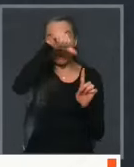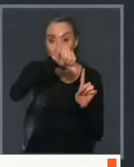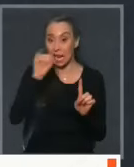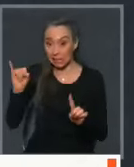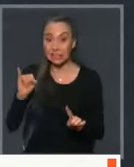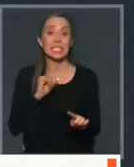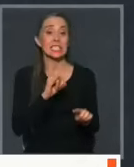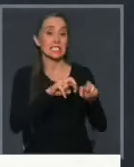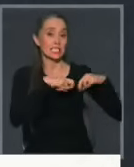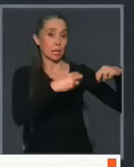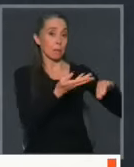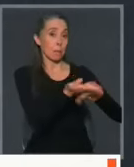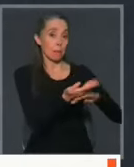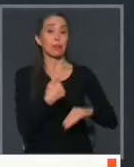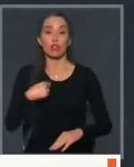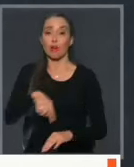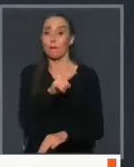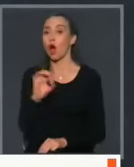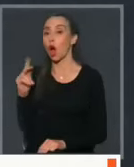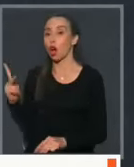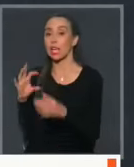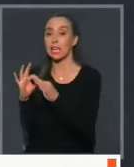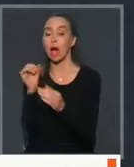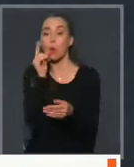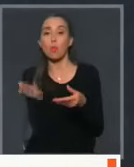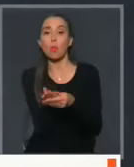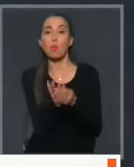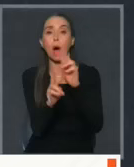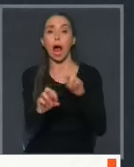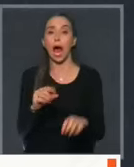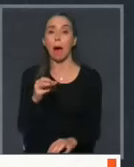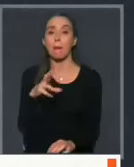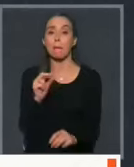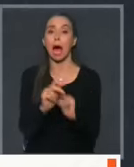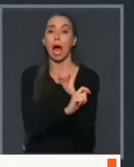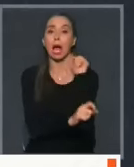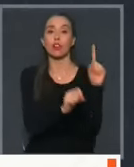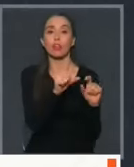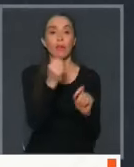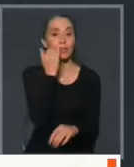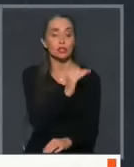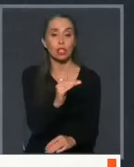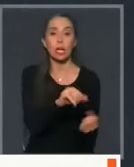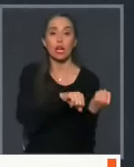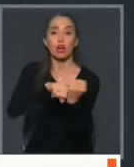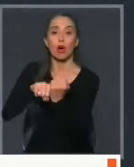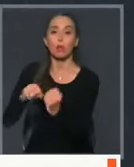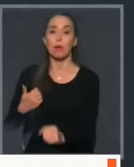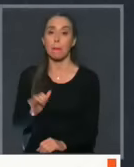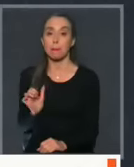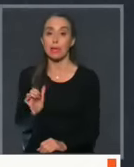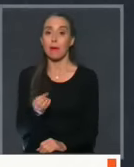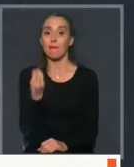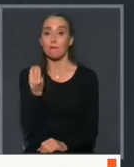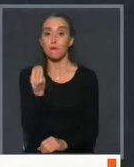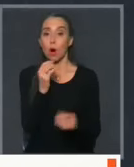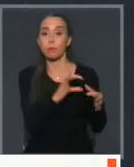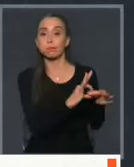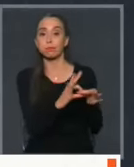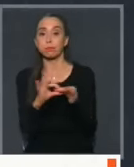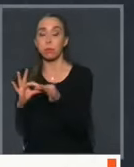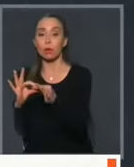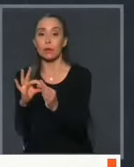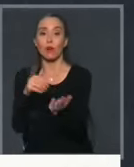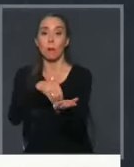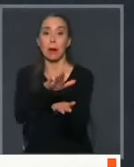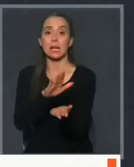pide, voy. Ok, gracias. ¿Qué causa se ve? Amparo de la Defensora de la Niñez contra la PDI. Buenísimos argumentos para